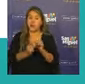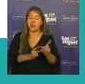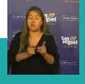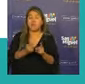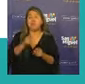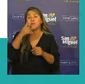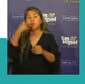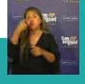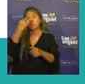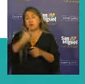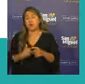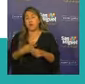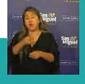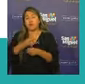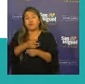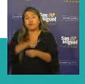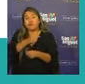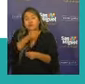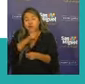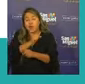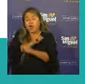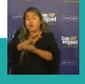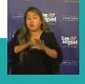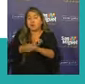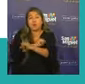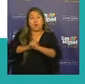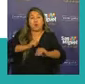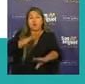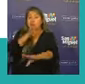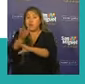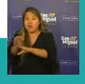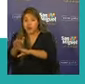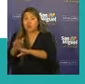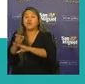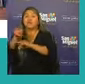es mucho más engorroso, sea mucho más fácil.